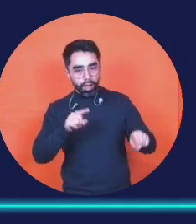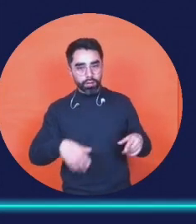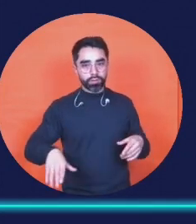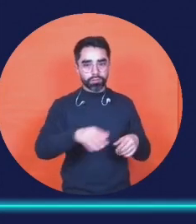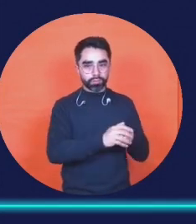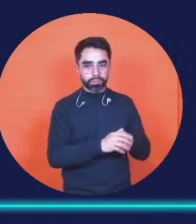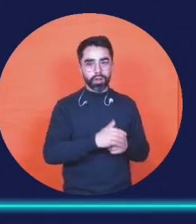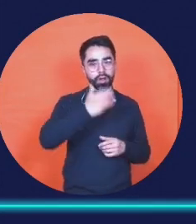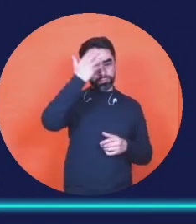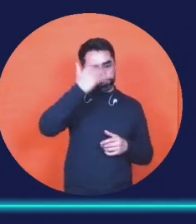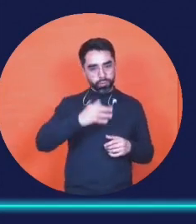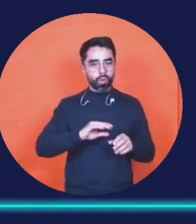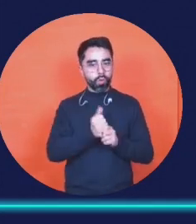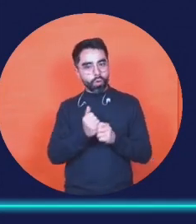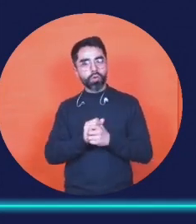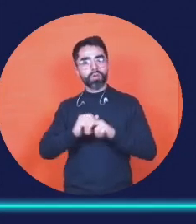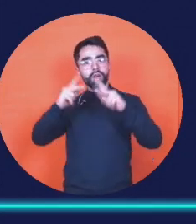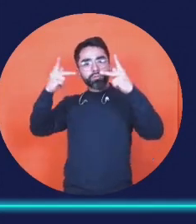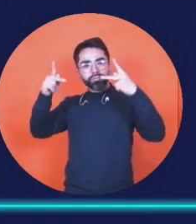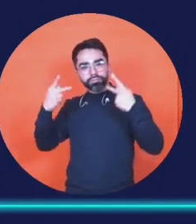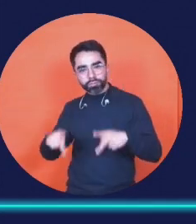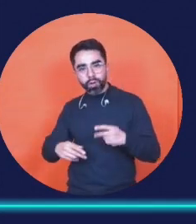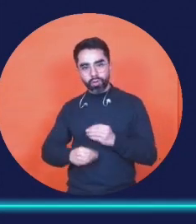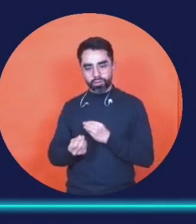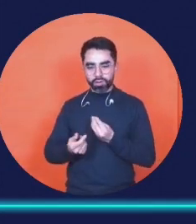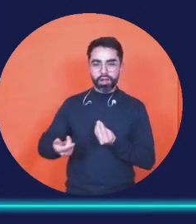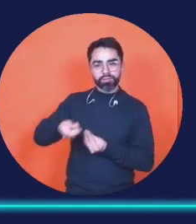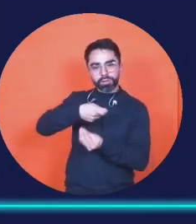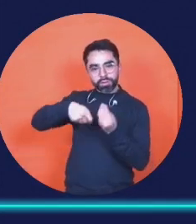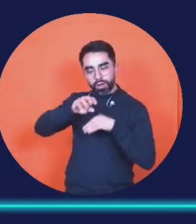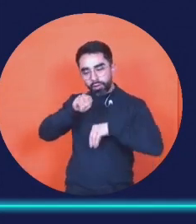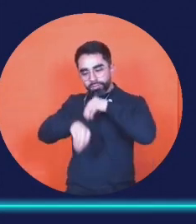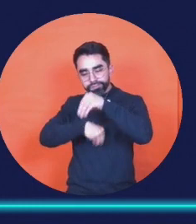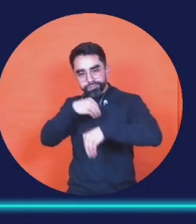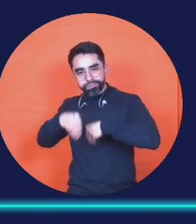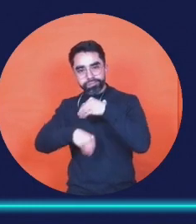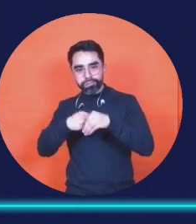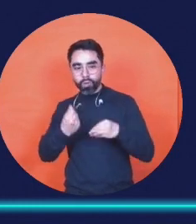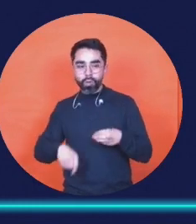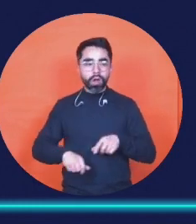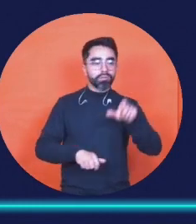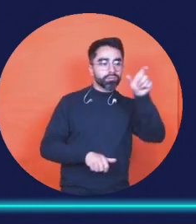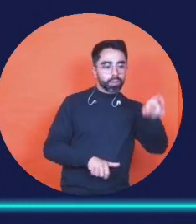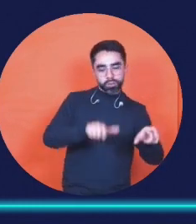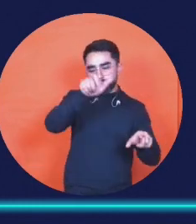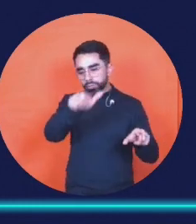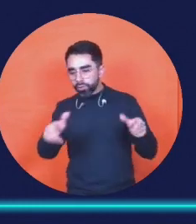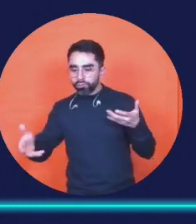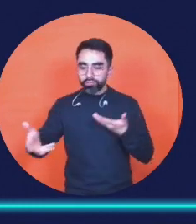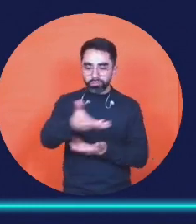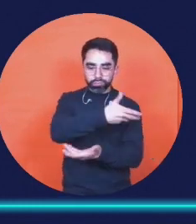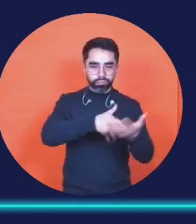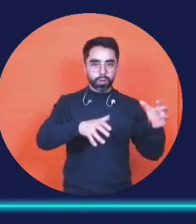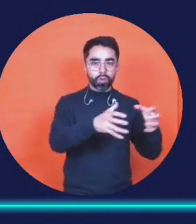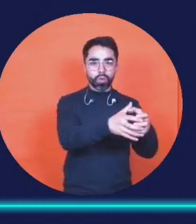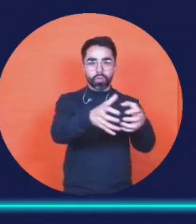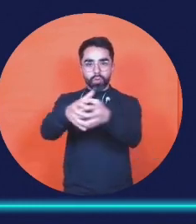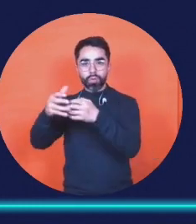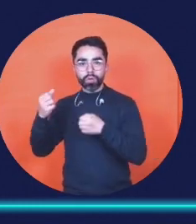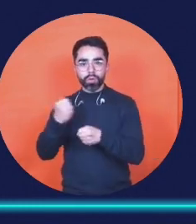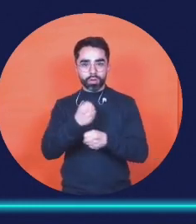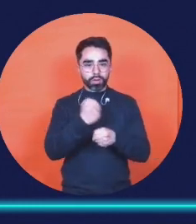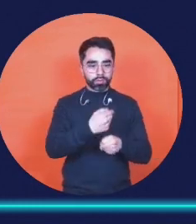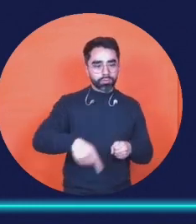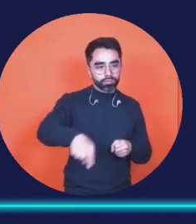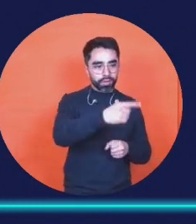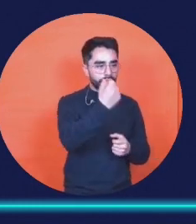hacer programación, en otras hacer diseño y hay ejercicios colaborativos entre todos los equipos de trabajo para que la gente entienda las